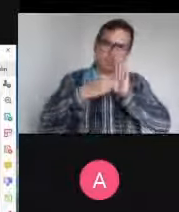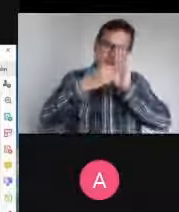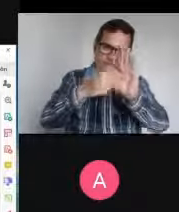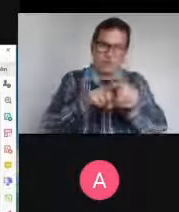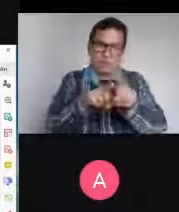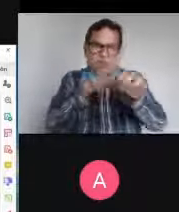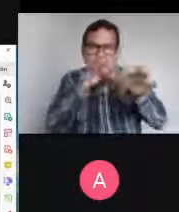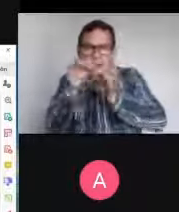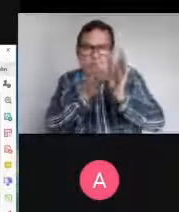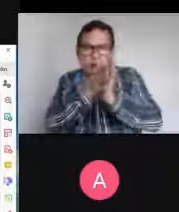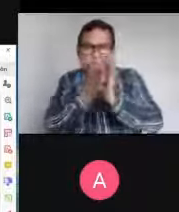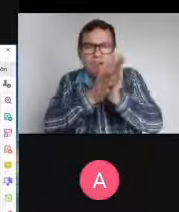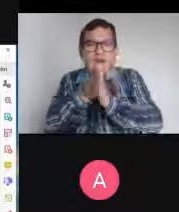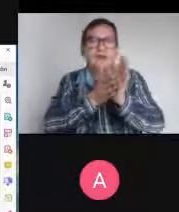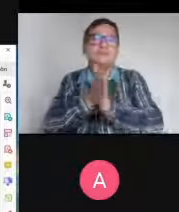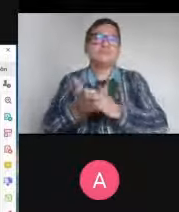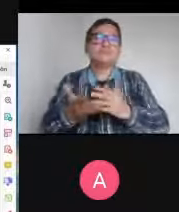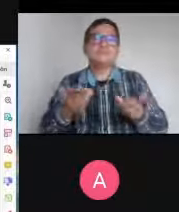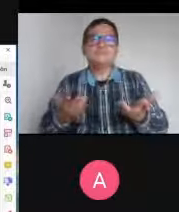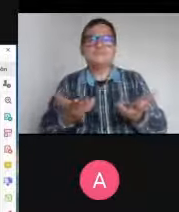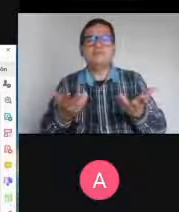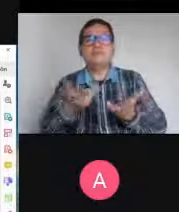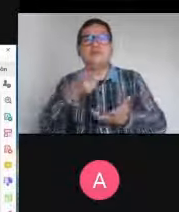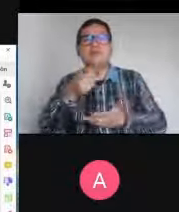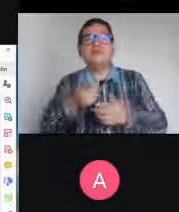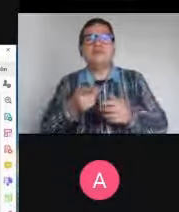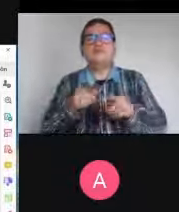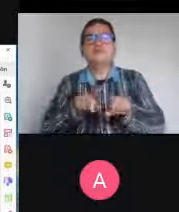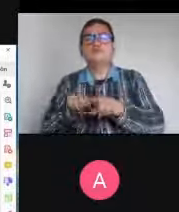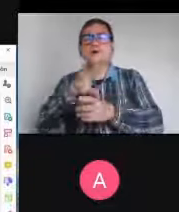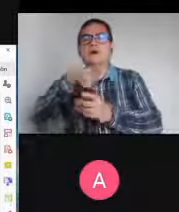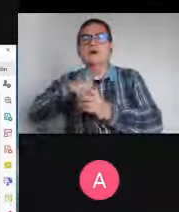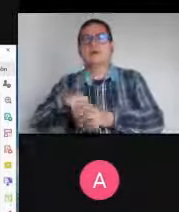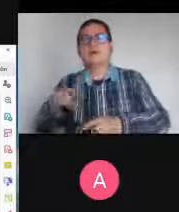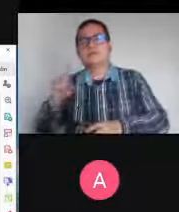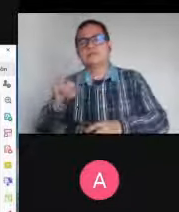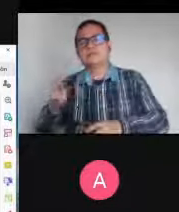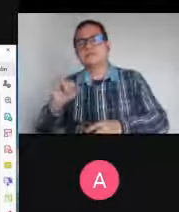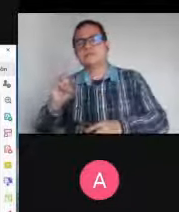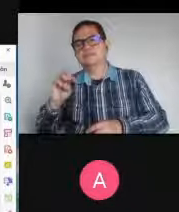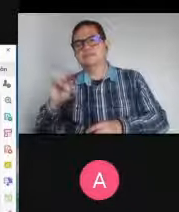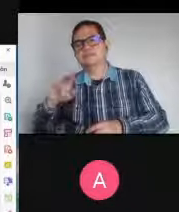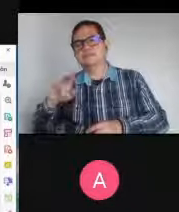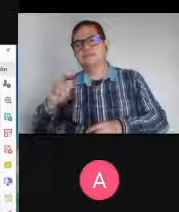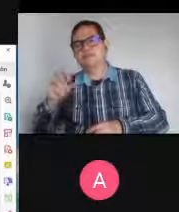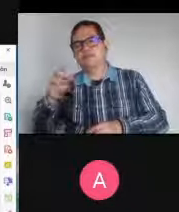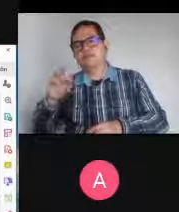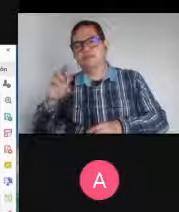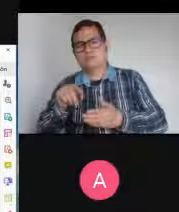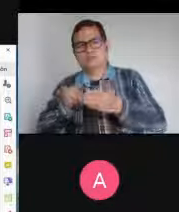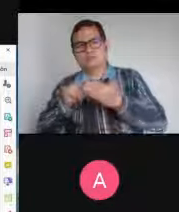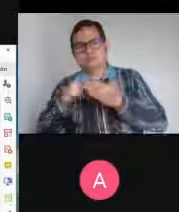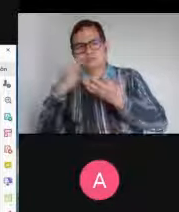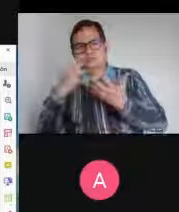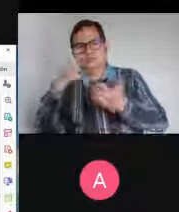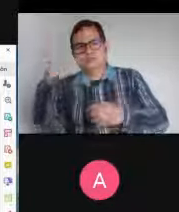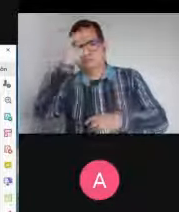a explicarlo un poquito más en el simulador para que veamos la diferencia como tal.